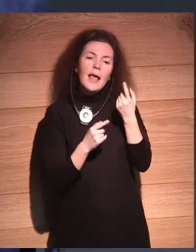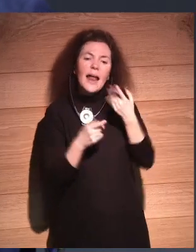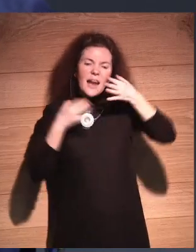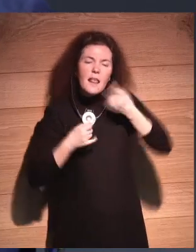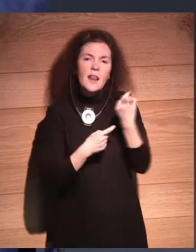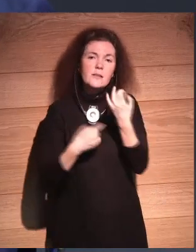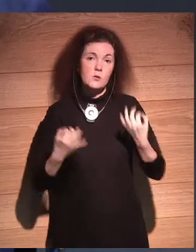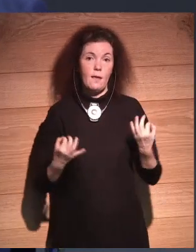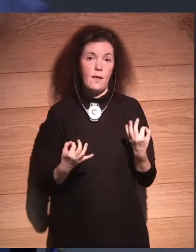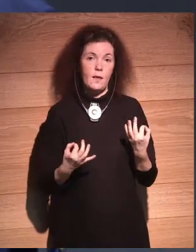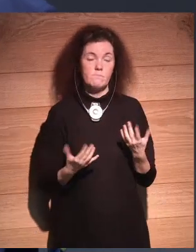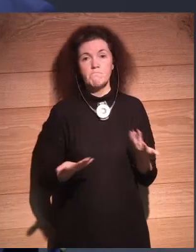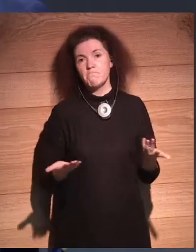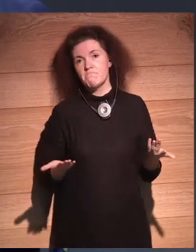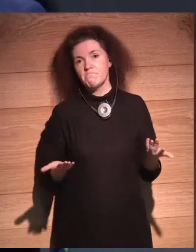realmente?